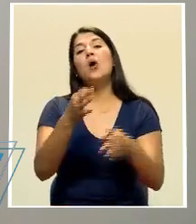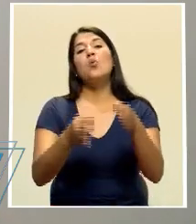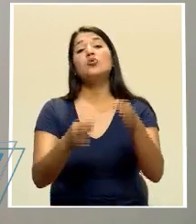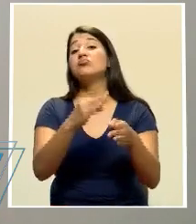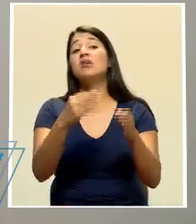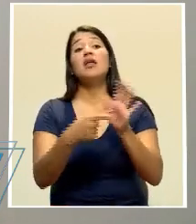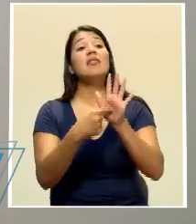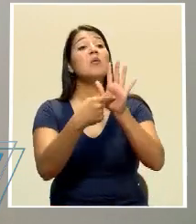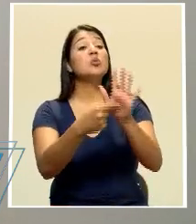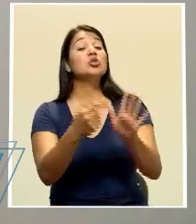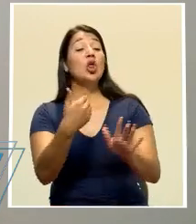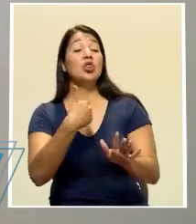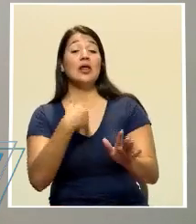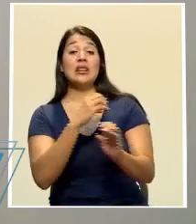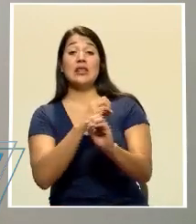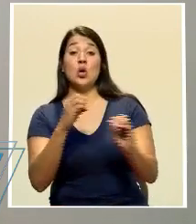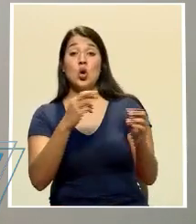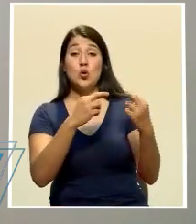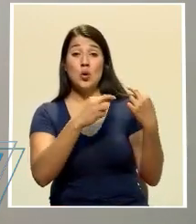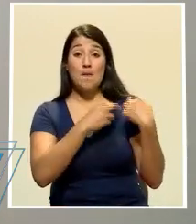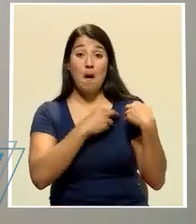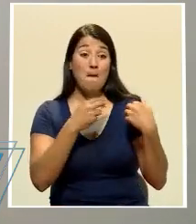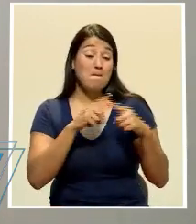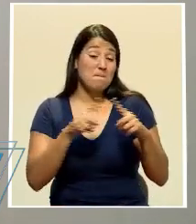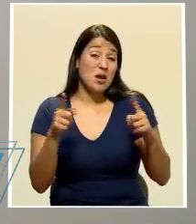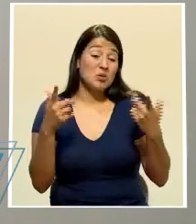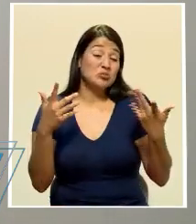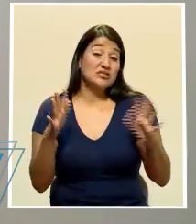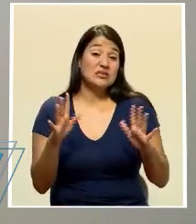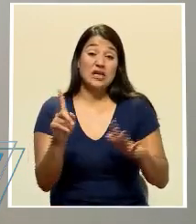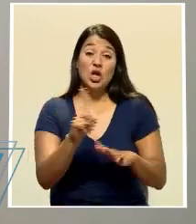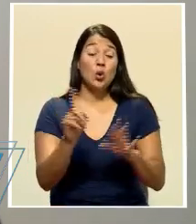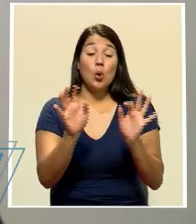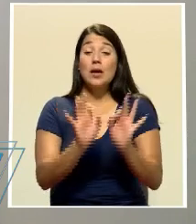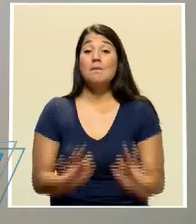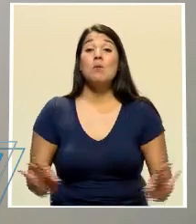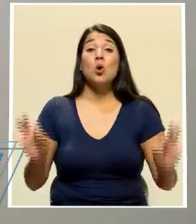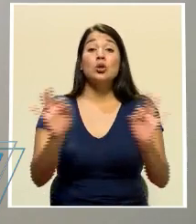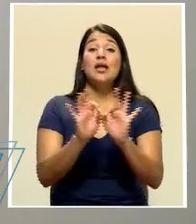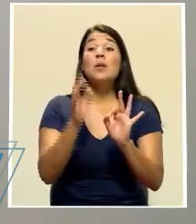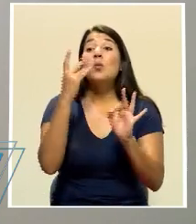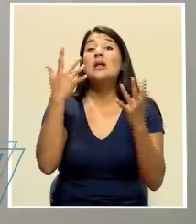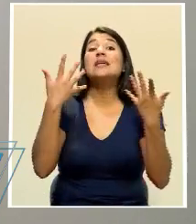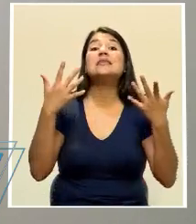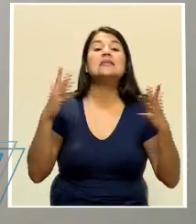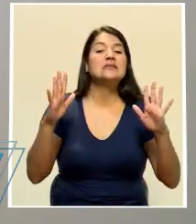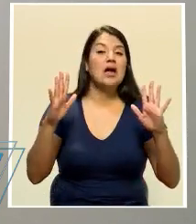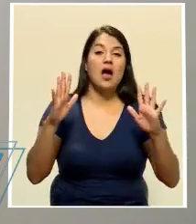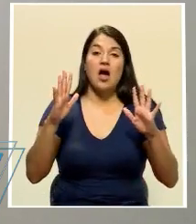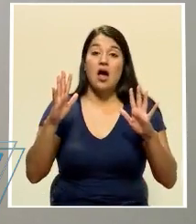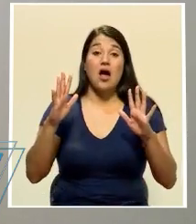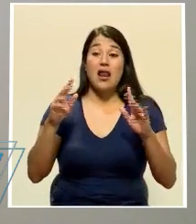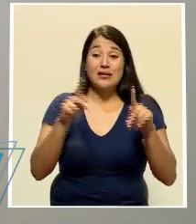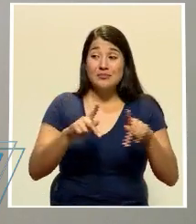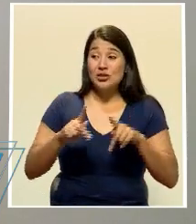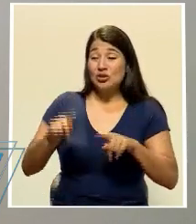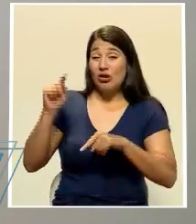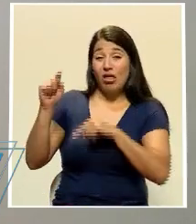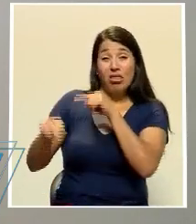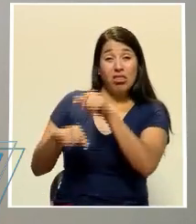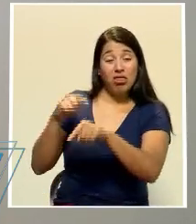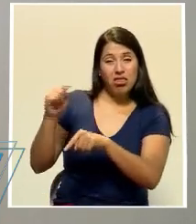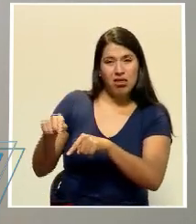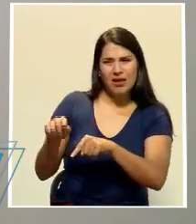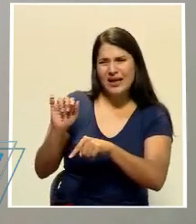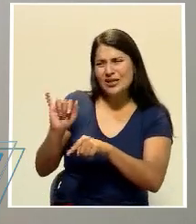demuestran que no tienen una responsabilidad, pero que ya eso no tiene ninguna importancia porque ya fueron juzgadas mediáticamente. Esto es algo